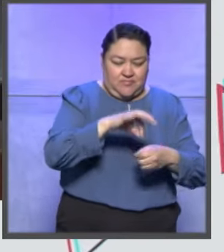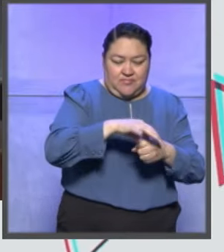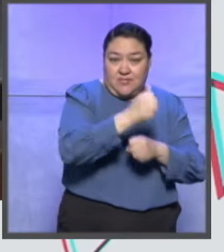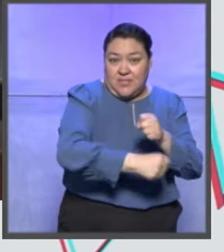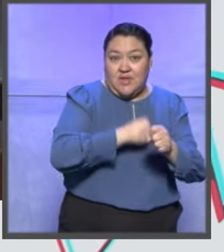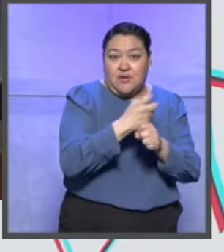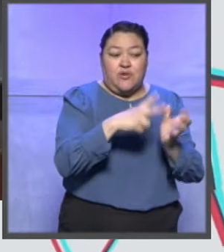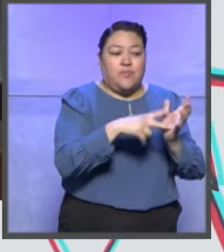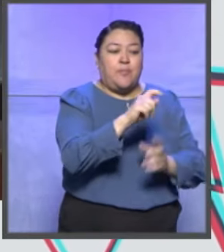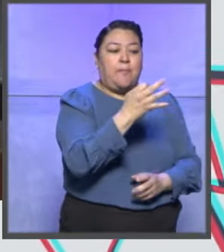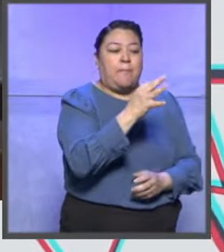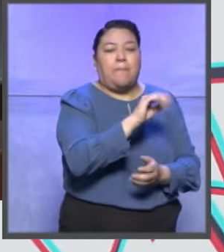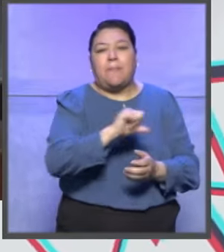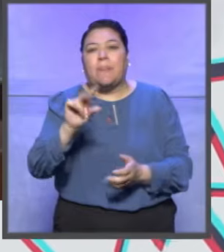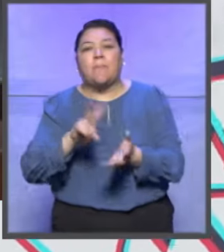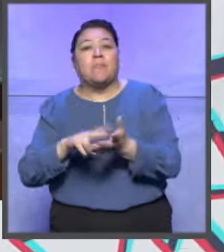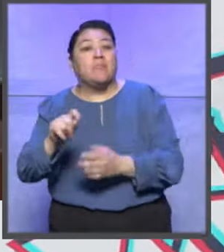proceso electoral federal